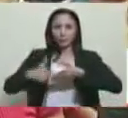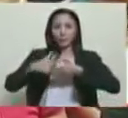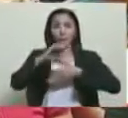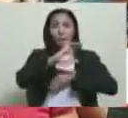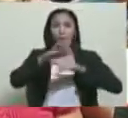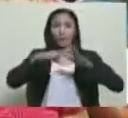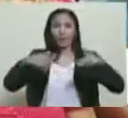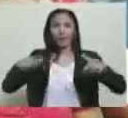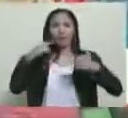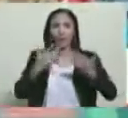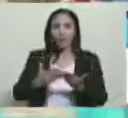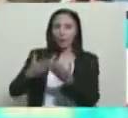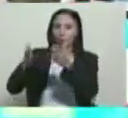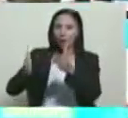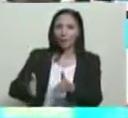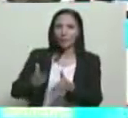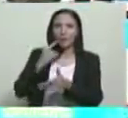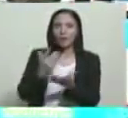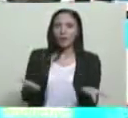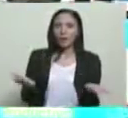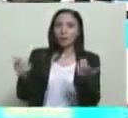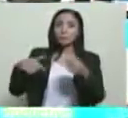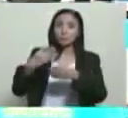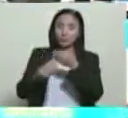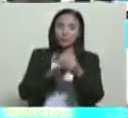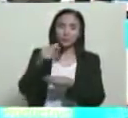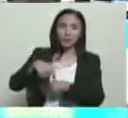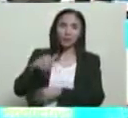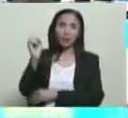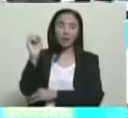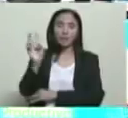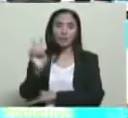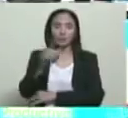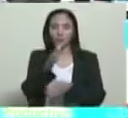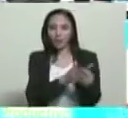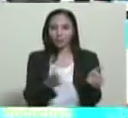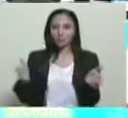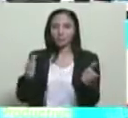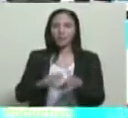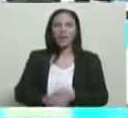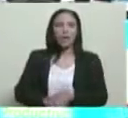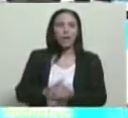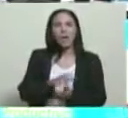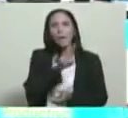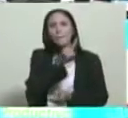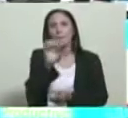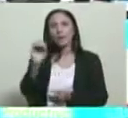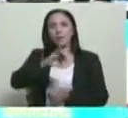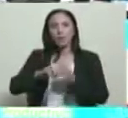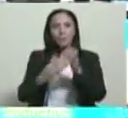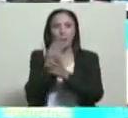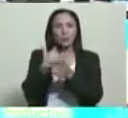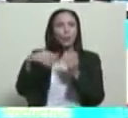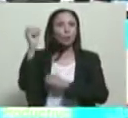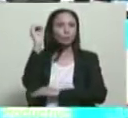de Estudiantes que se va a realizar en Venezuela a partir del próximo 20 de mayo.